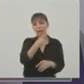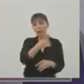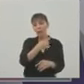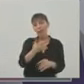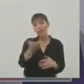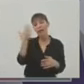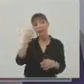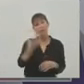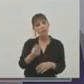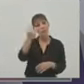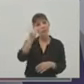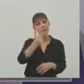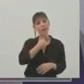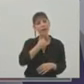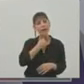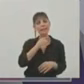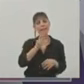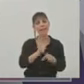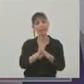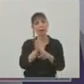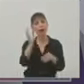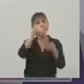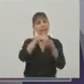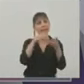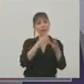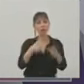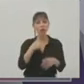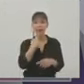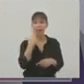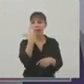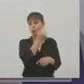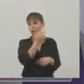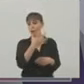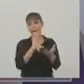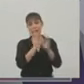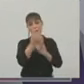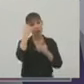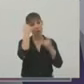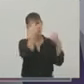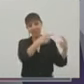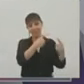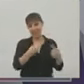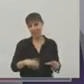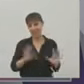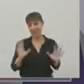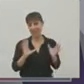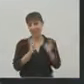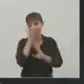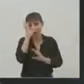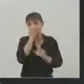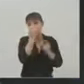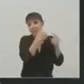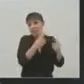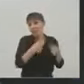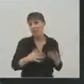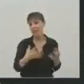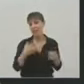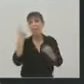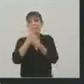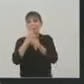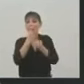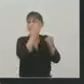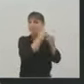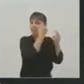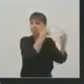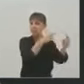muchas veces quisiste que me integre a tu gestión. Y siempre te expliqué que no lo hacía porque tenía diferentes concepciones de cómo se hace política y diferentes prioridades.